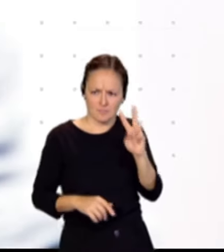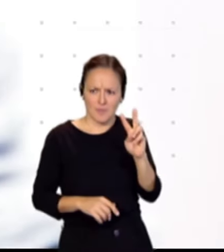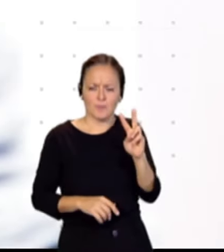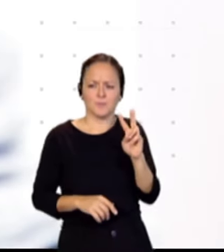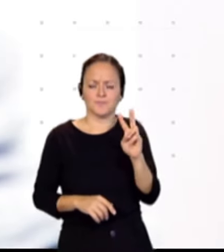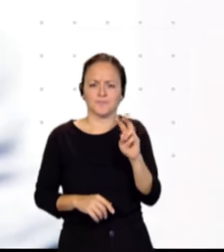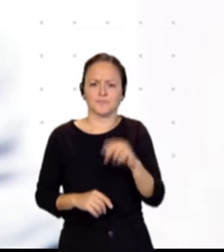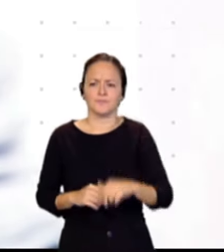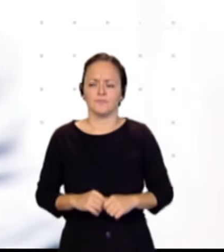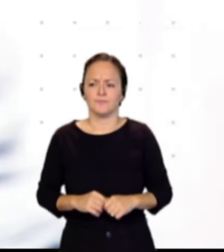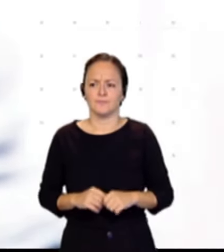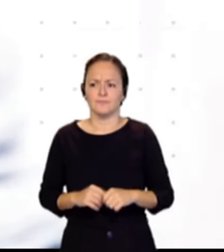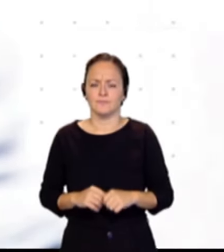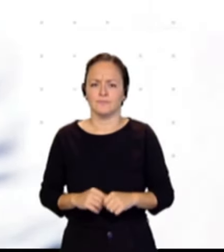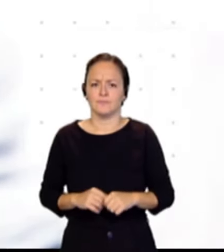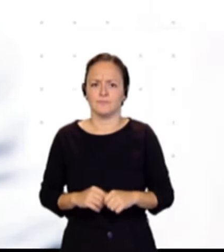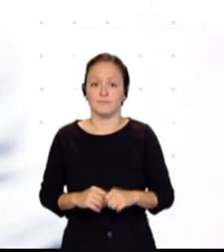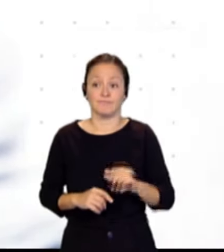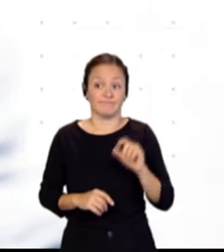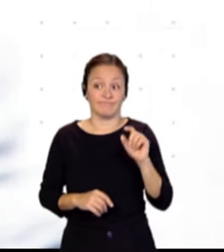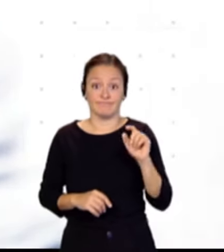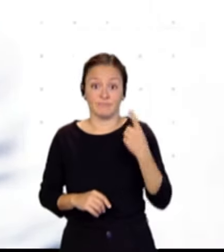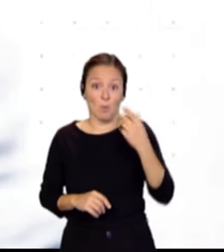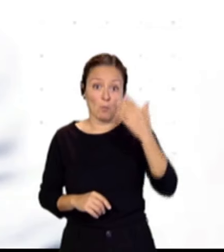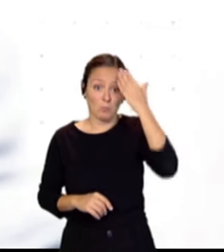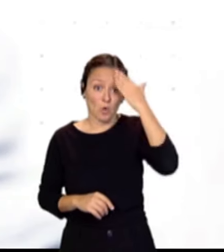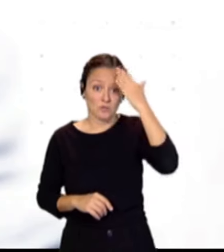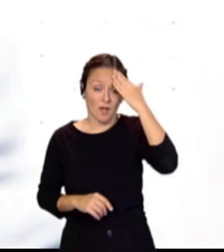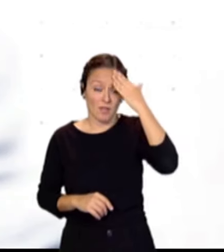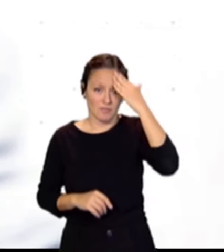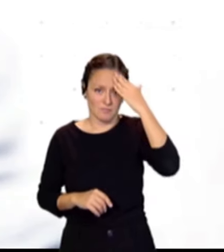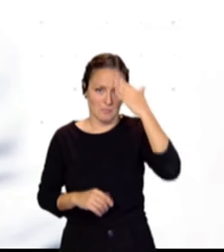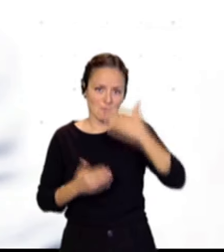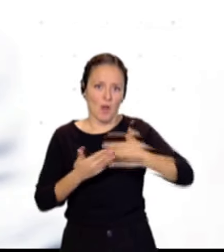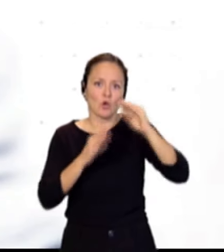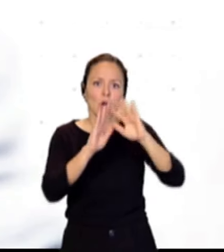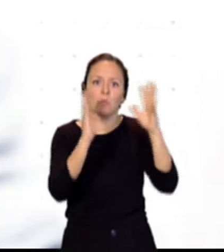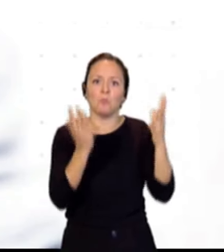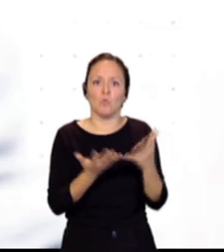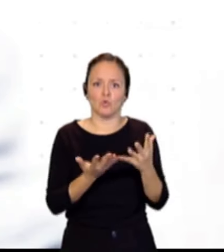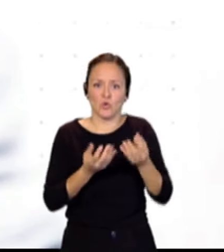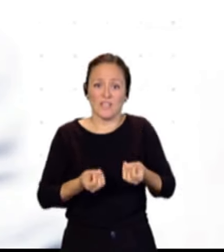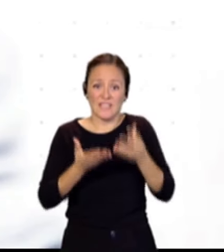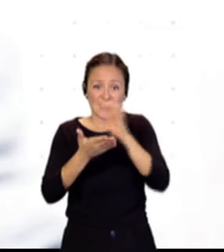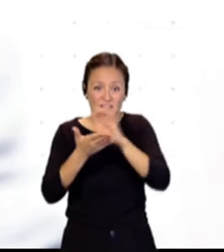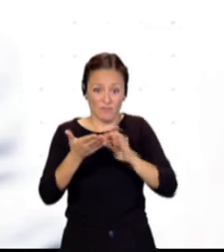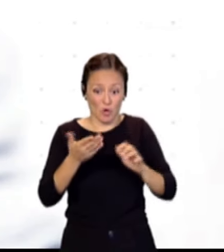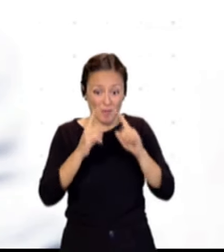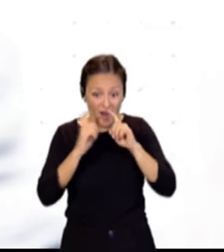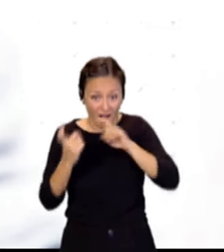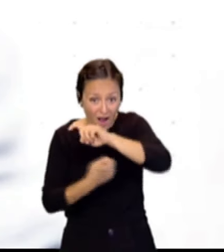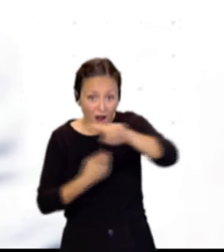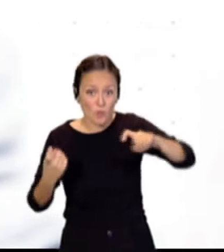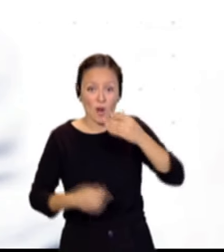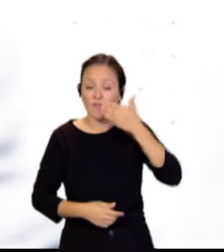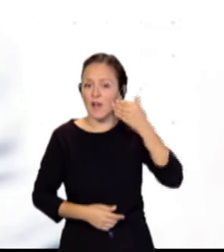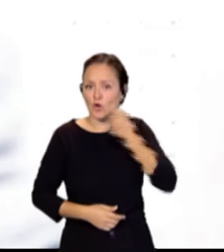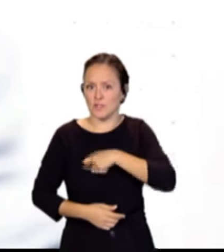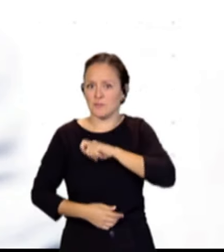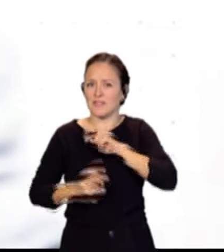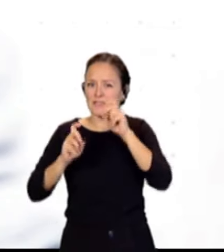medios nacionales en este caso en primer lugar con la portada del periódico El mundo con ese informe anual del banco de España sobre el mercado